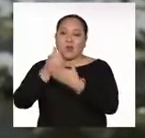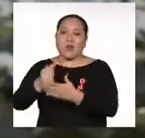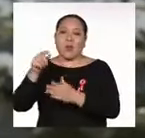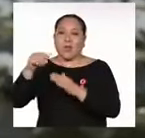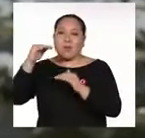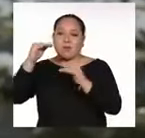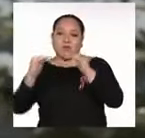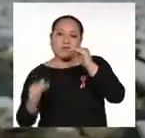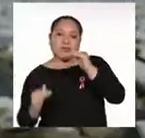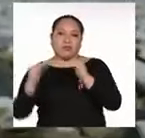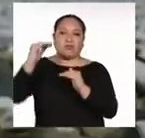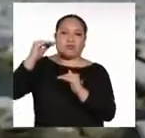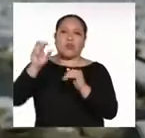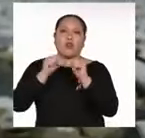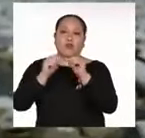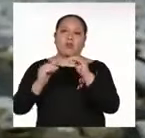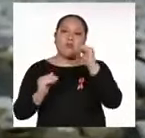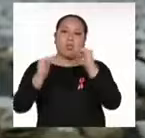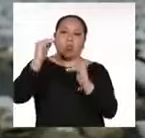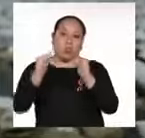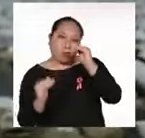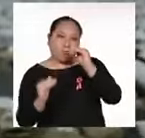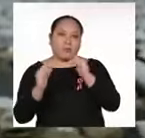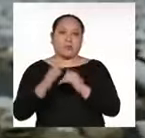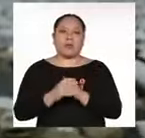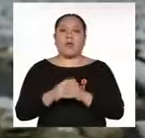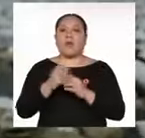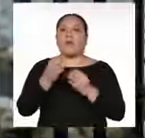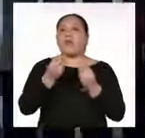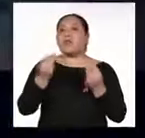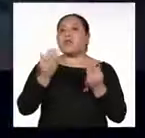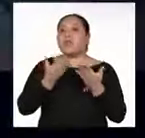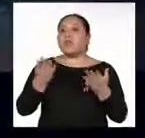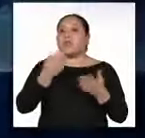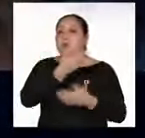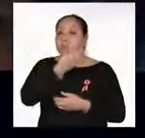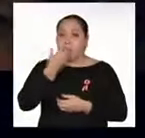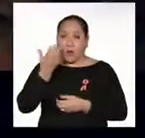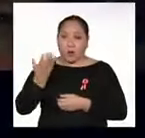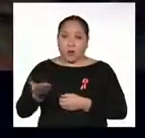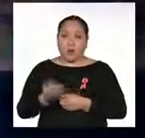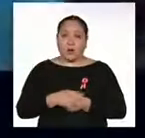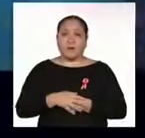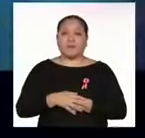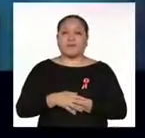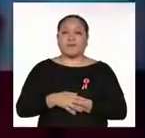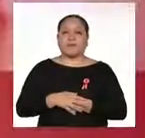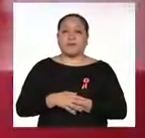de desigualdad que los afectan. Todavía hay muchos aspectos por mejorar.